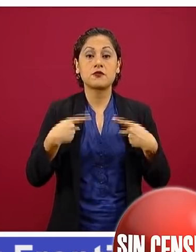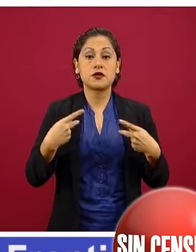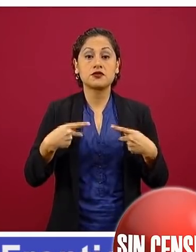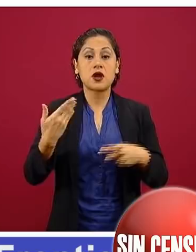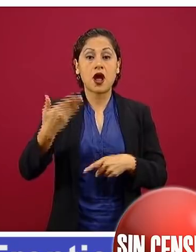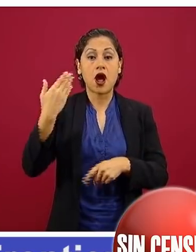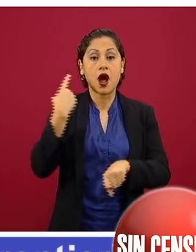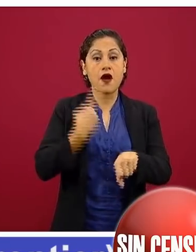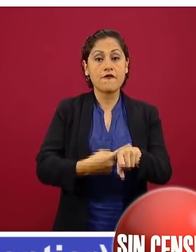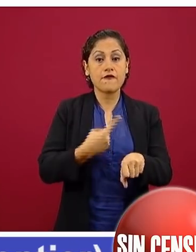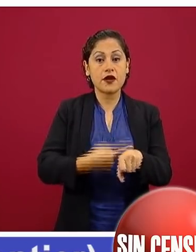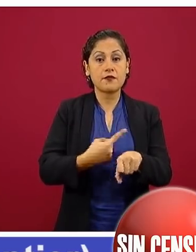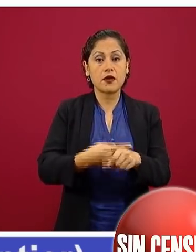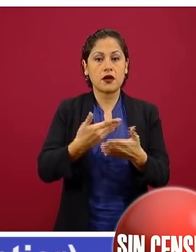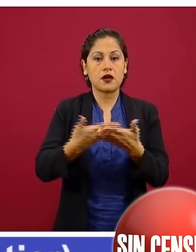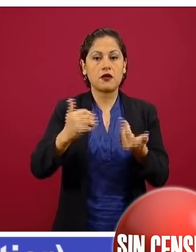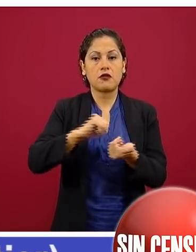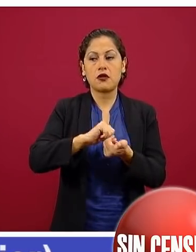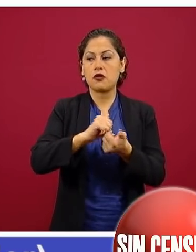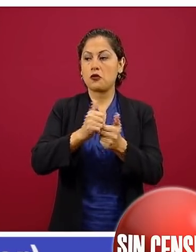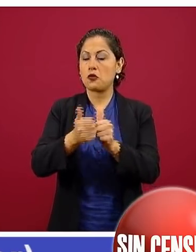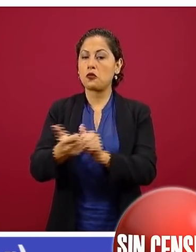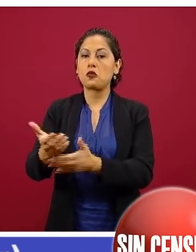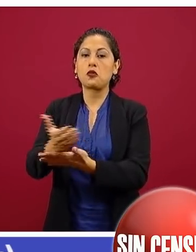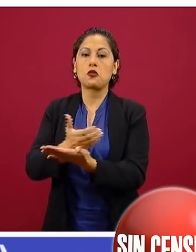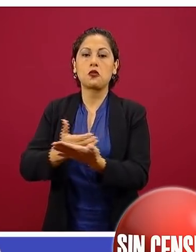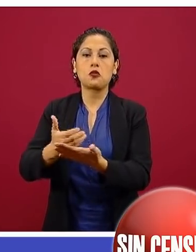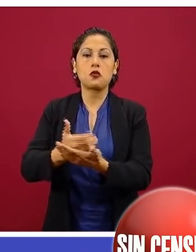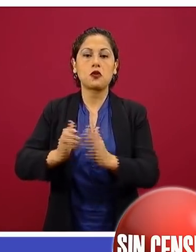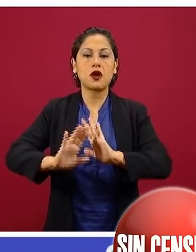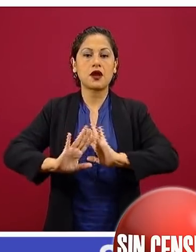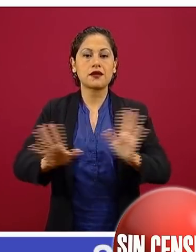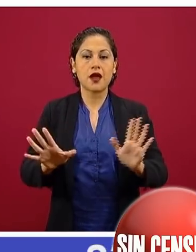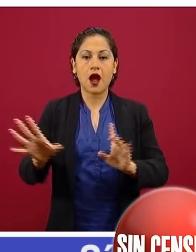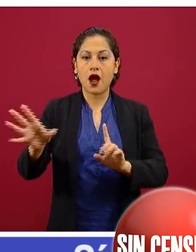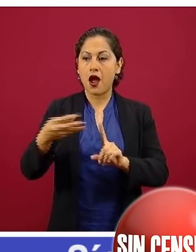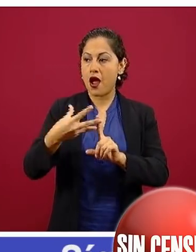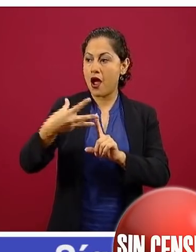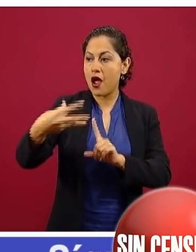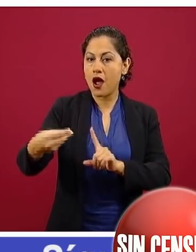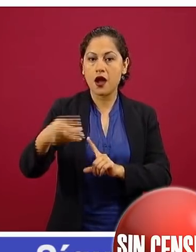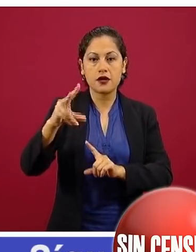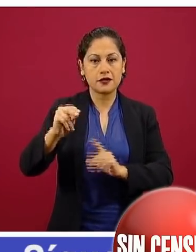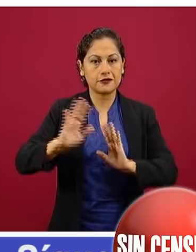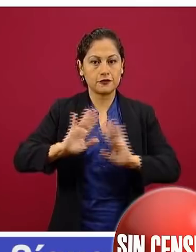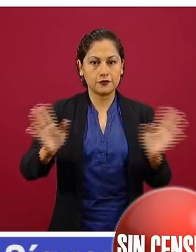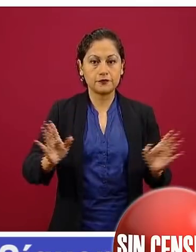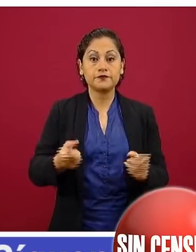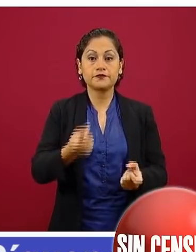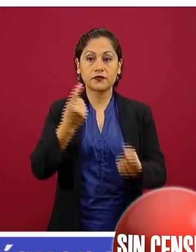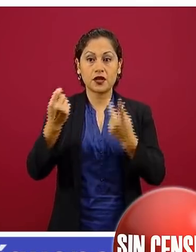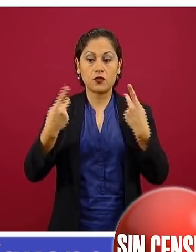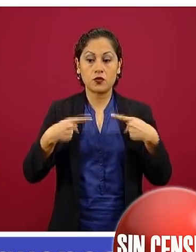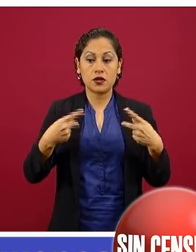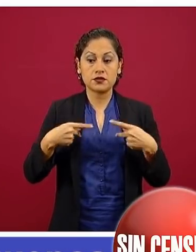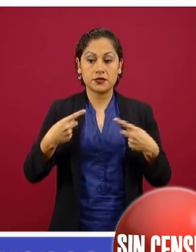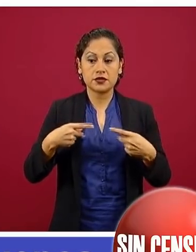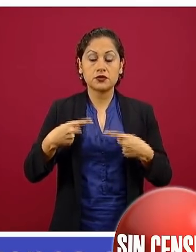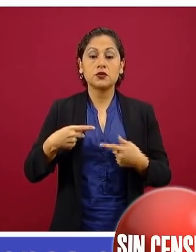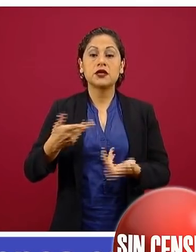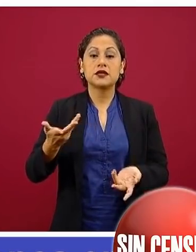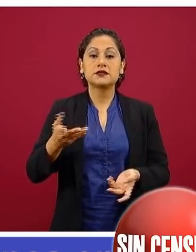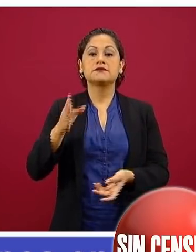COVID, ya no tienen COVID, ya no contagian de COVID. Algunas van a pasar varias semanas o incluso